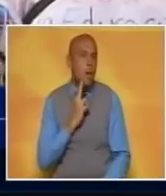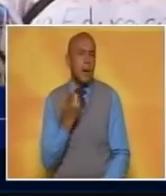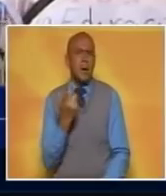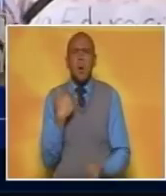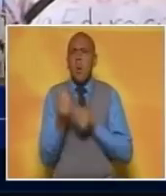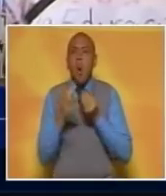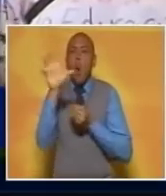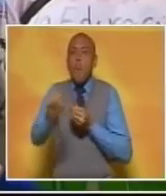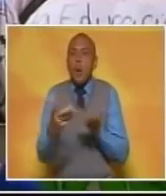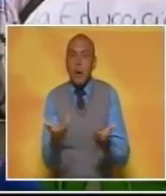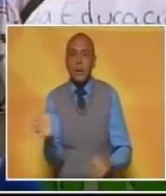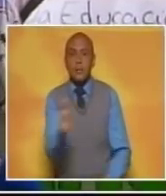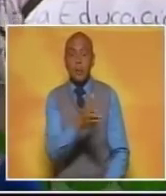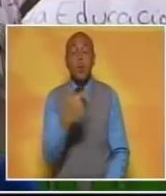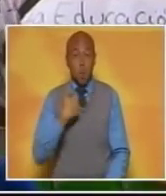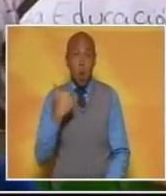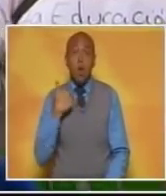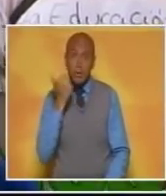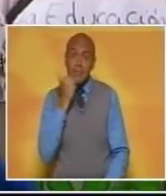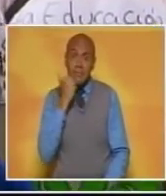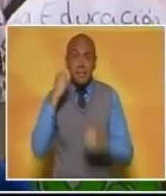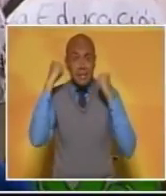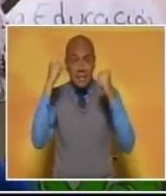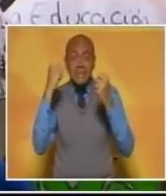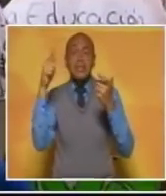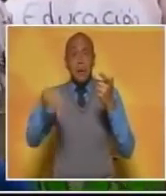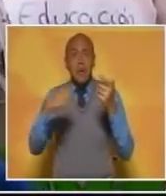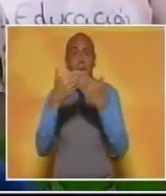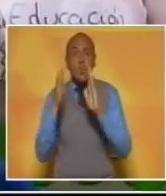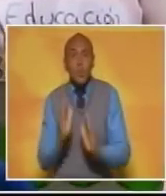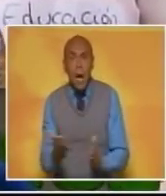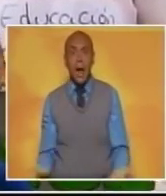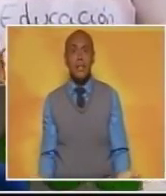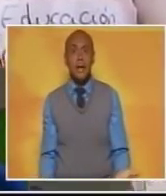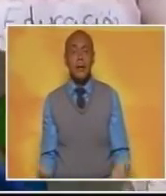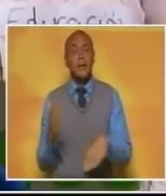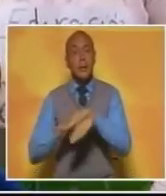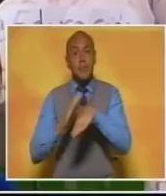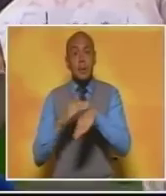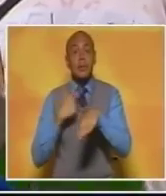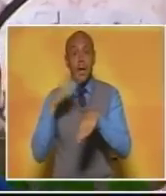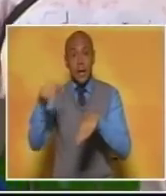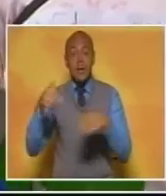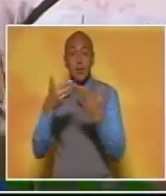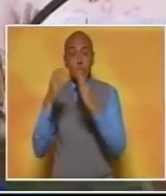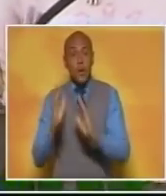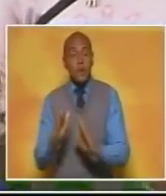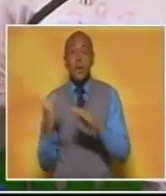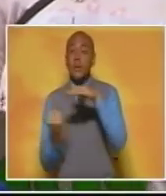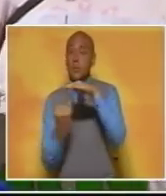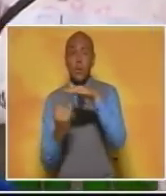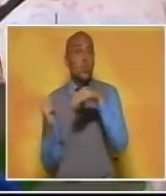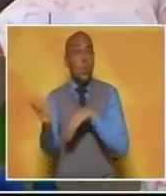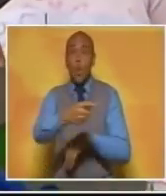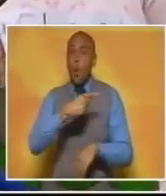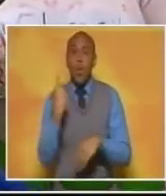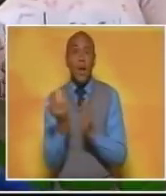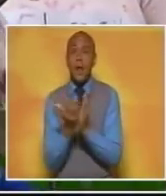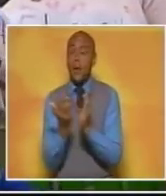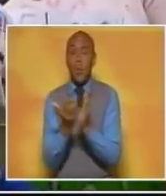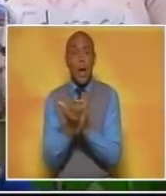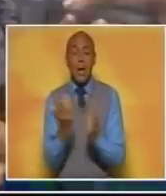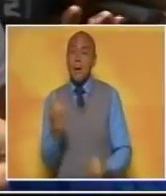eso? Nosotros estamos reclamando un derecho y el derecho de los estudiantes también, porque todos los entes públicos estamos así, somos